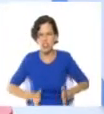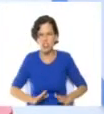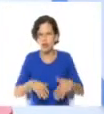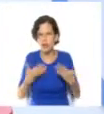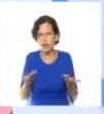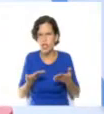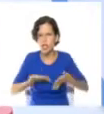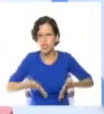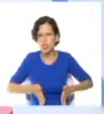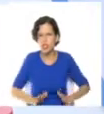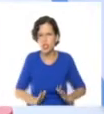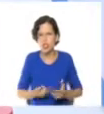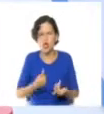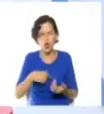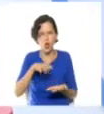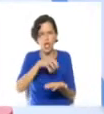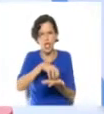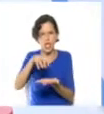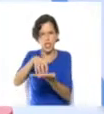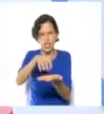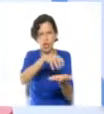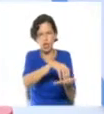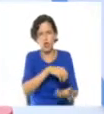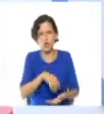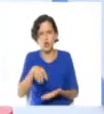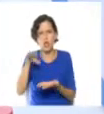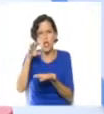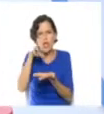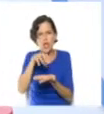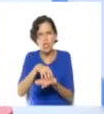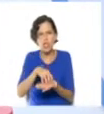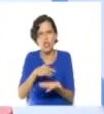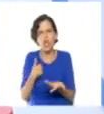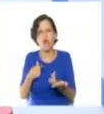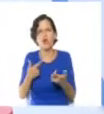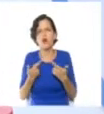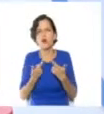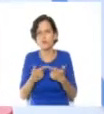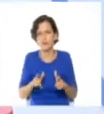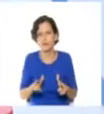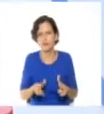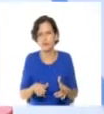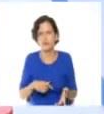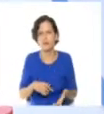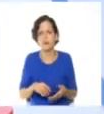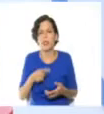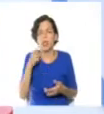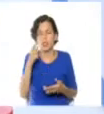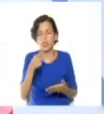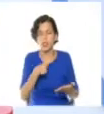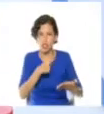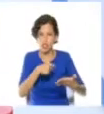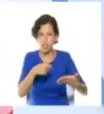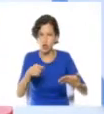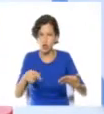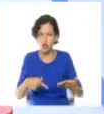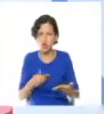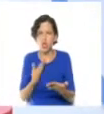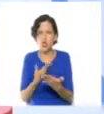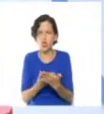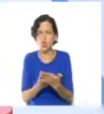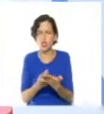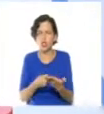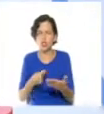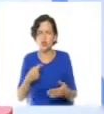venía surgiendo? Los estados y un estado totalmente democrático. Ese texto del contrato social es el